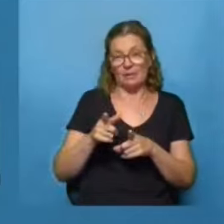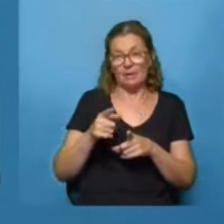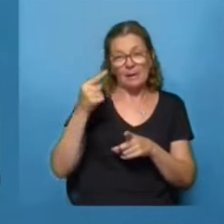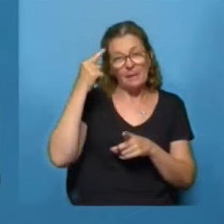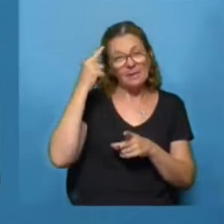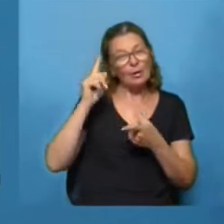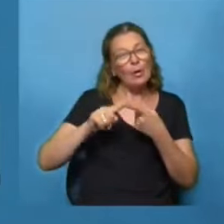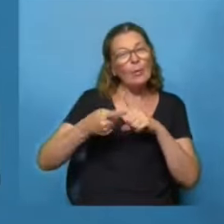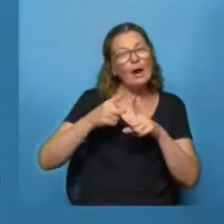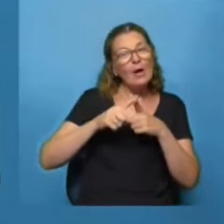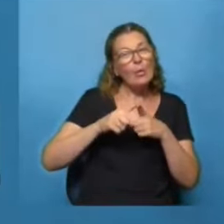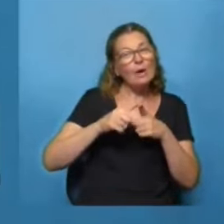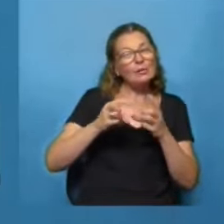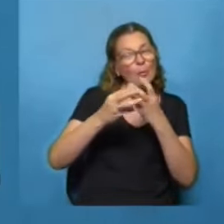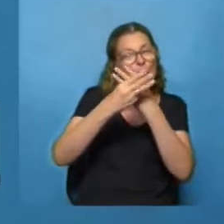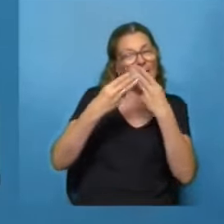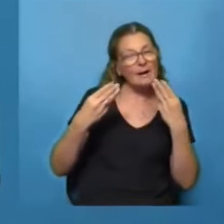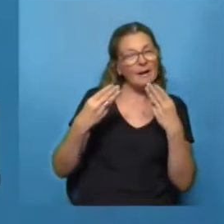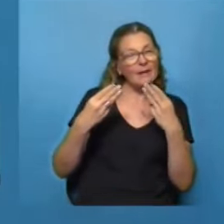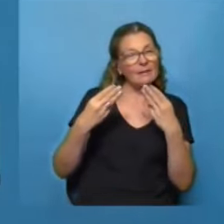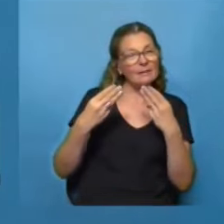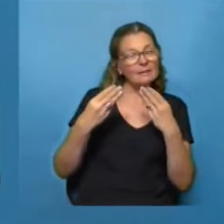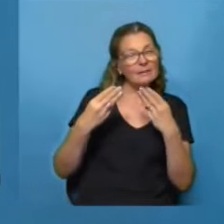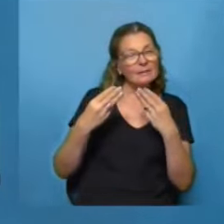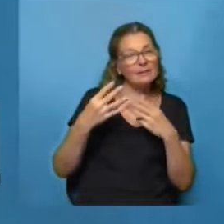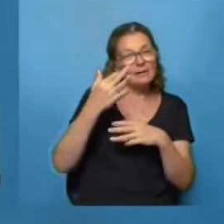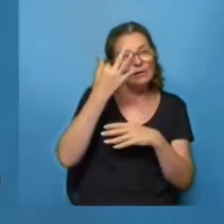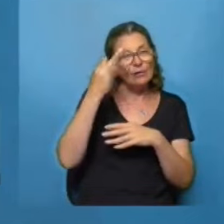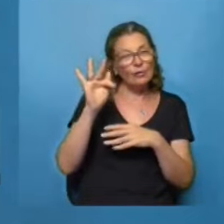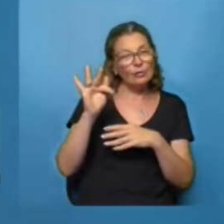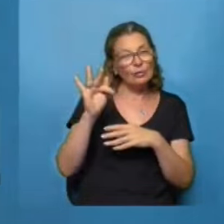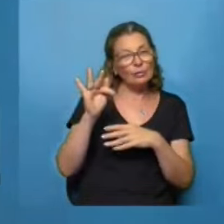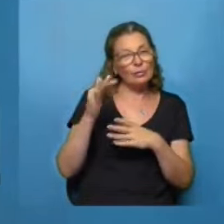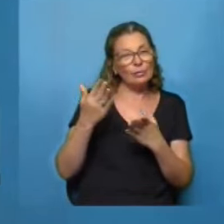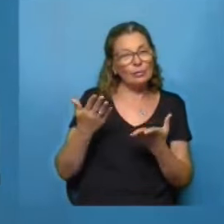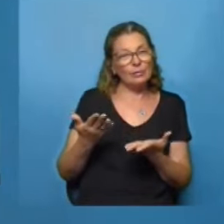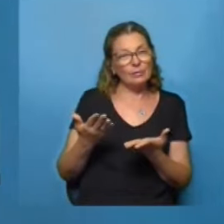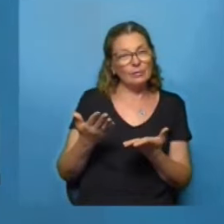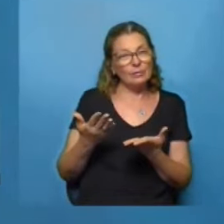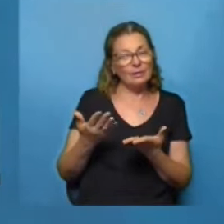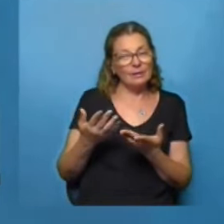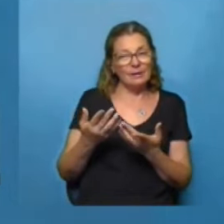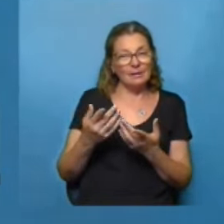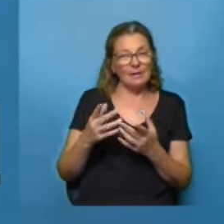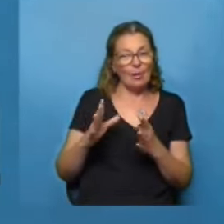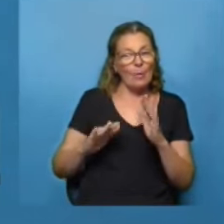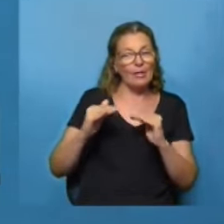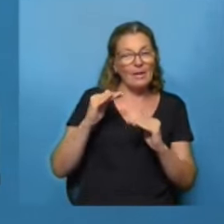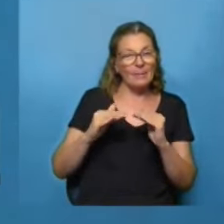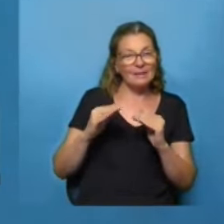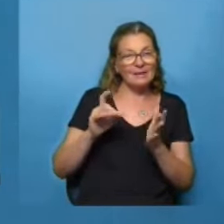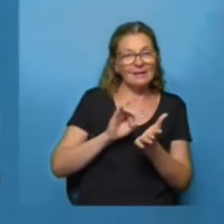creo que hay un acuerdo bastante generalizado que el futuro de la nación, entre otras cosas, depende de que el